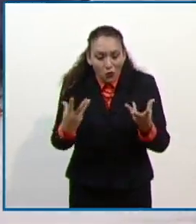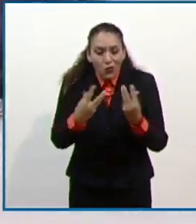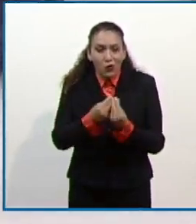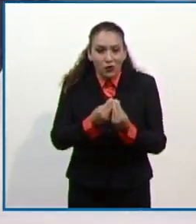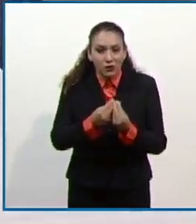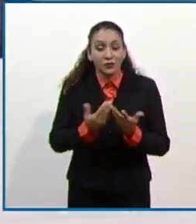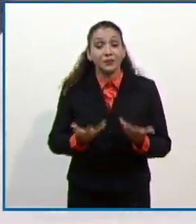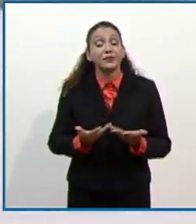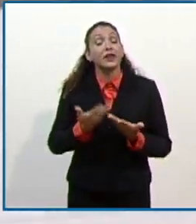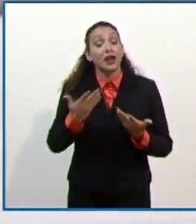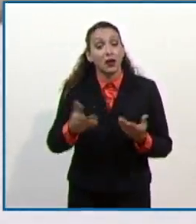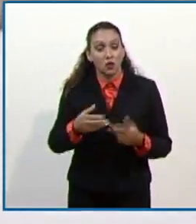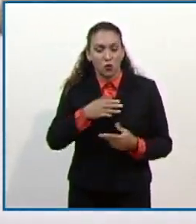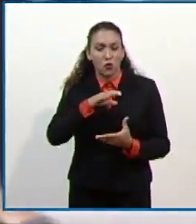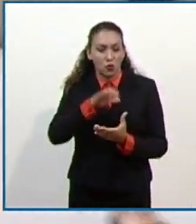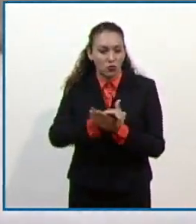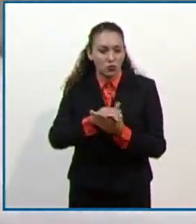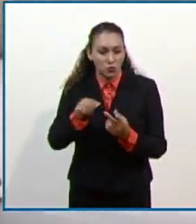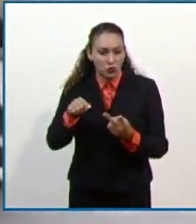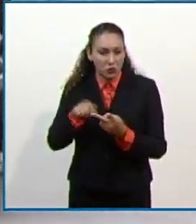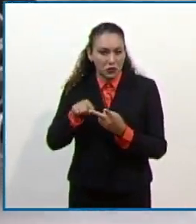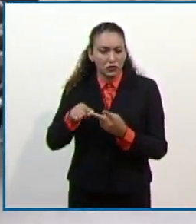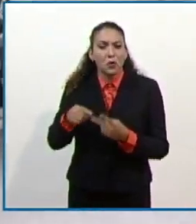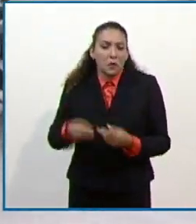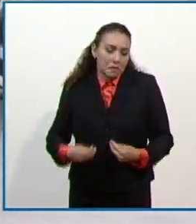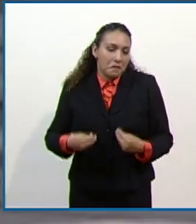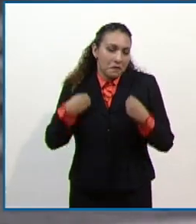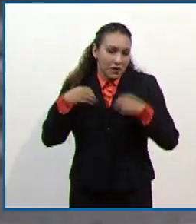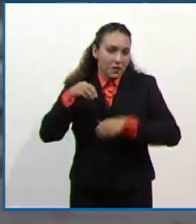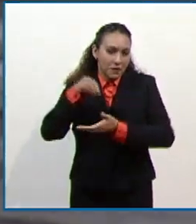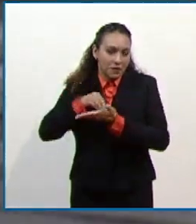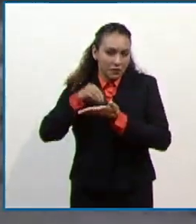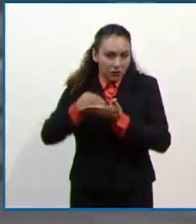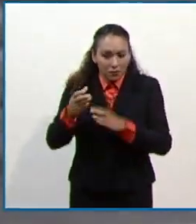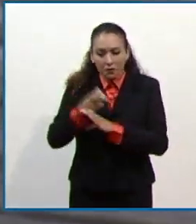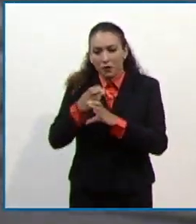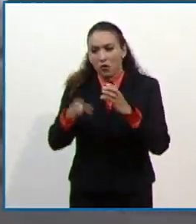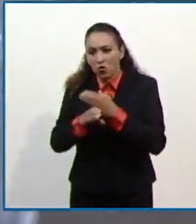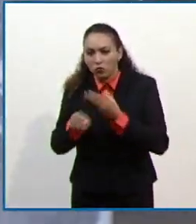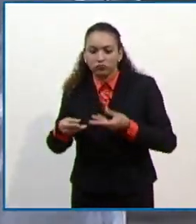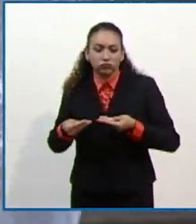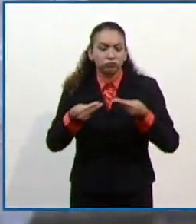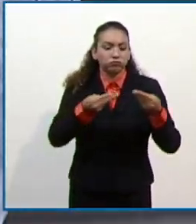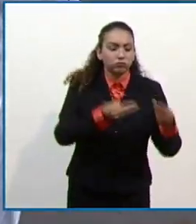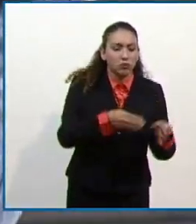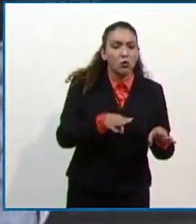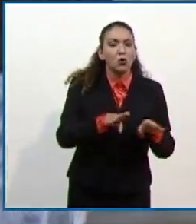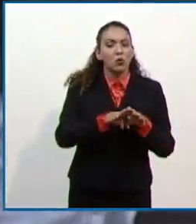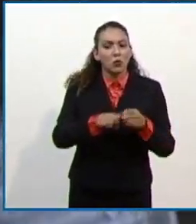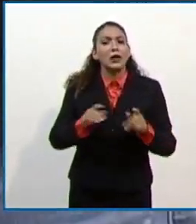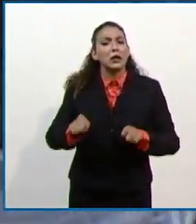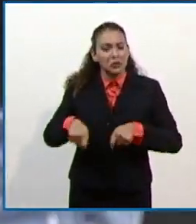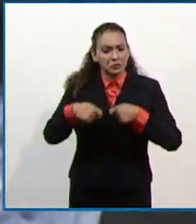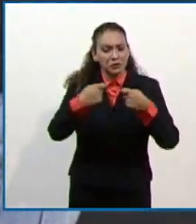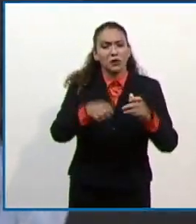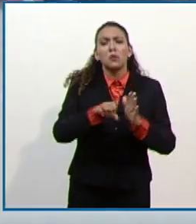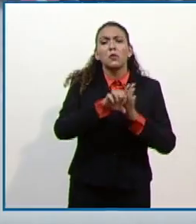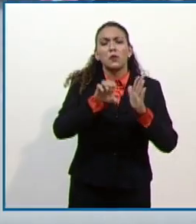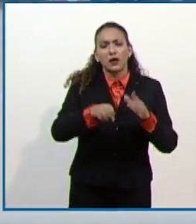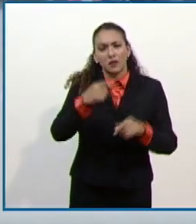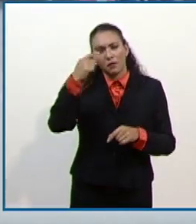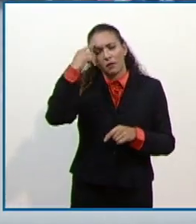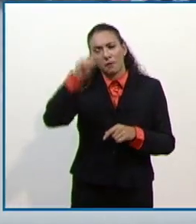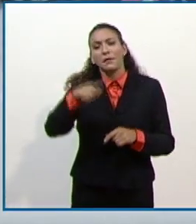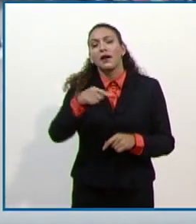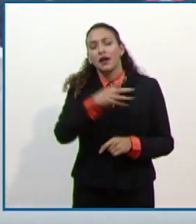pretendía, habiéndose iniciado el proceso en vida, la determinación sobre su procedencia puede trascender a terceros, como es el caso de la